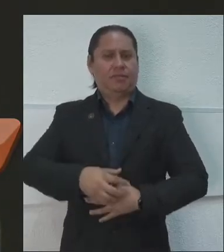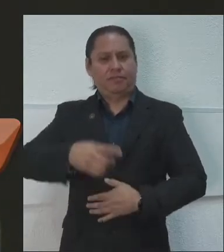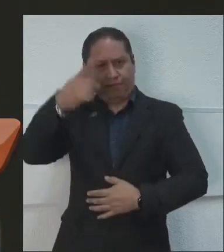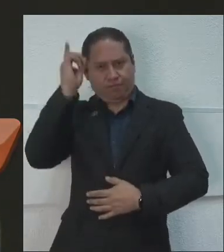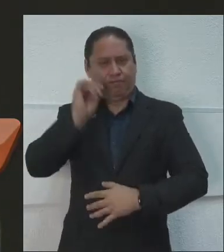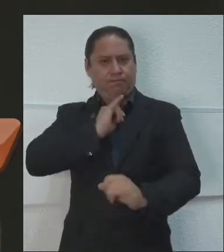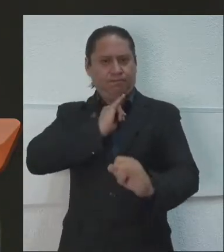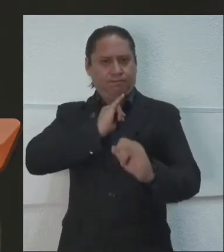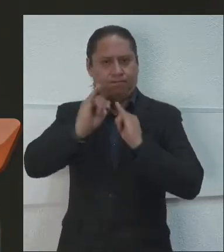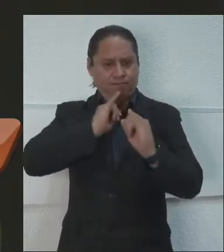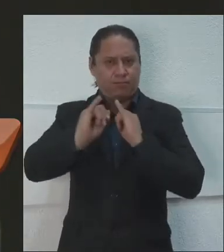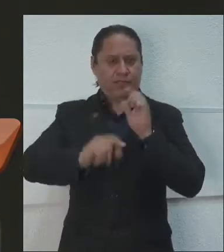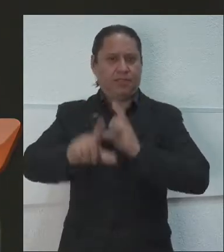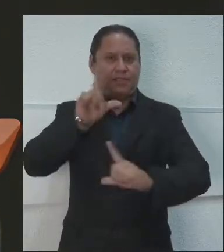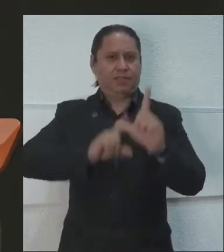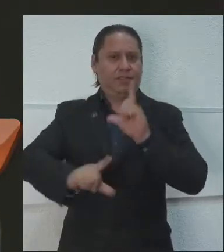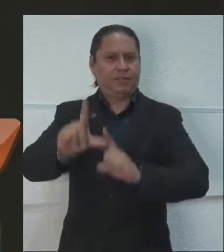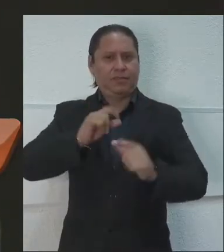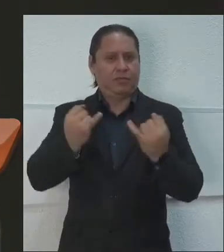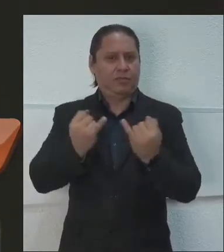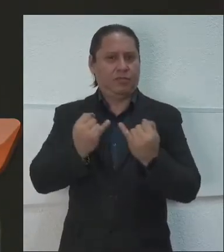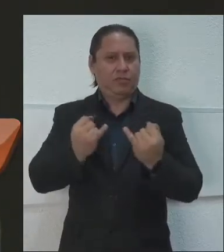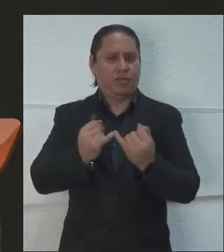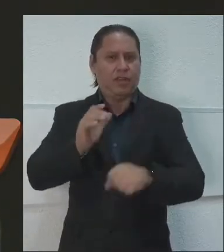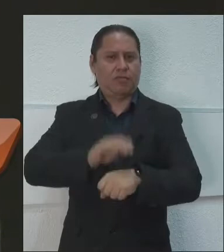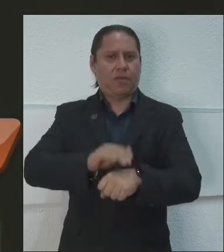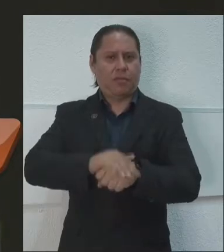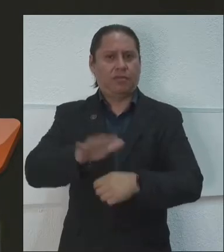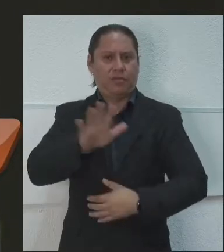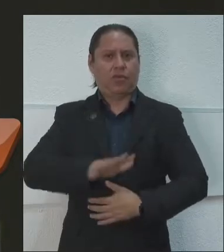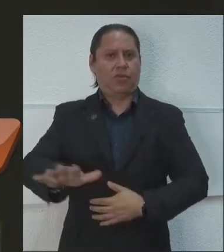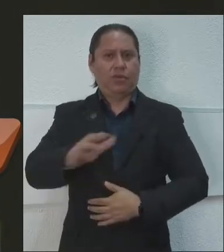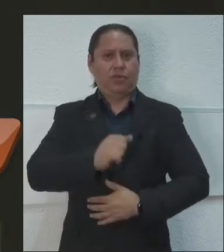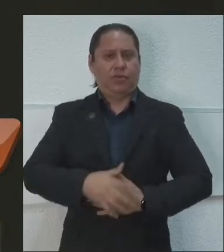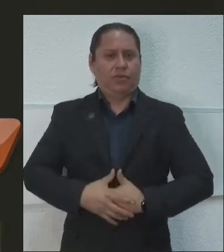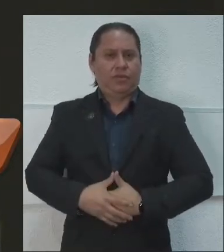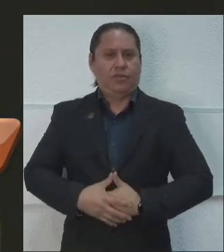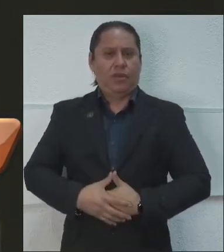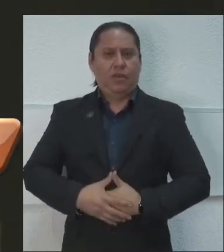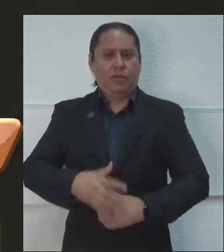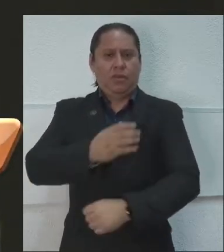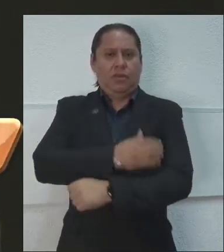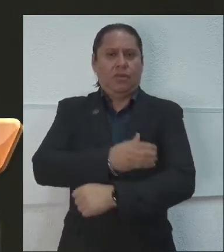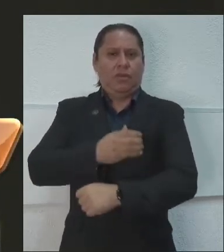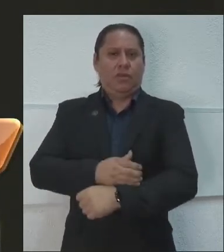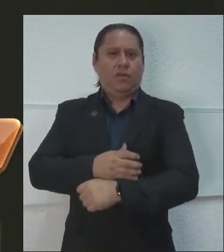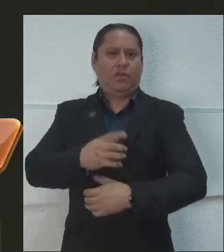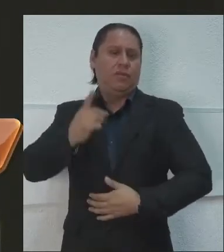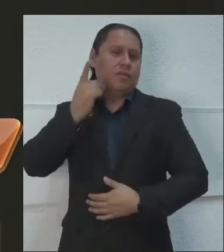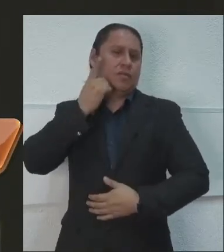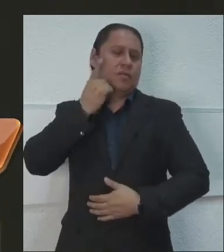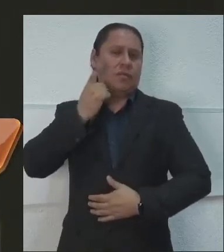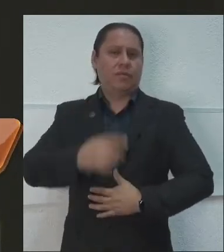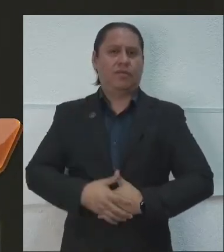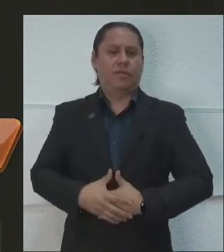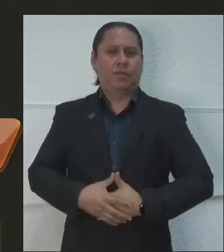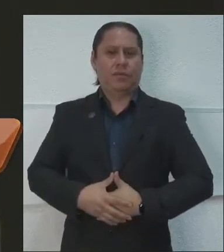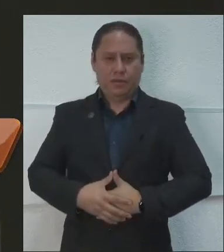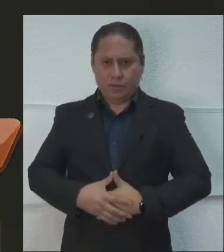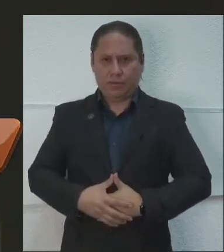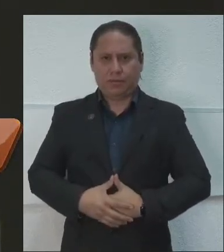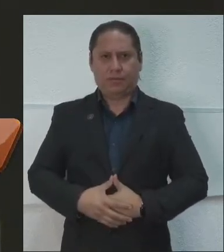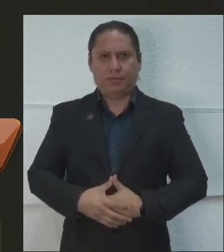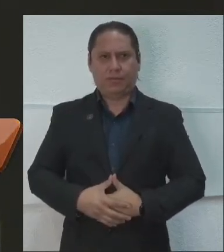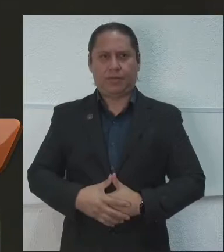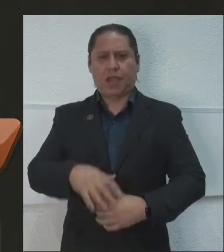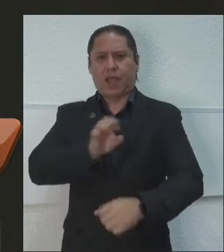Vázquez García, intérprete de lengua de señas, amigas y amigos todos. Compañeras y compañeros diputados,